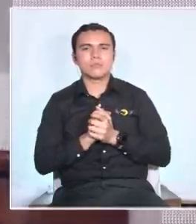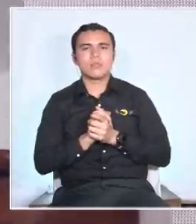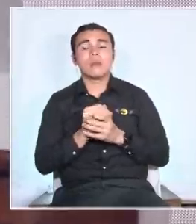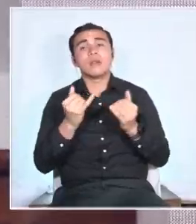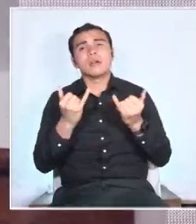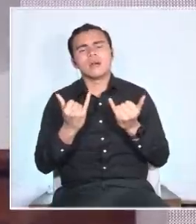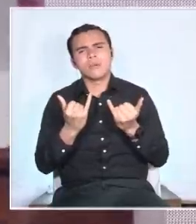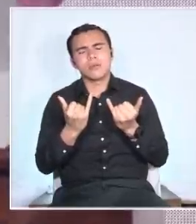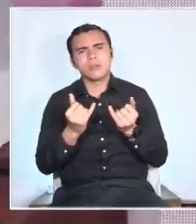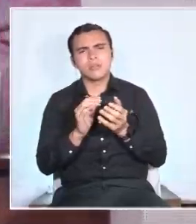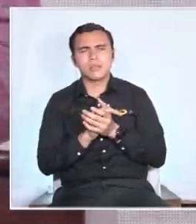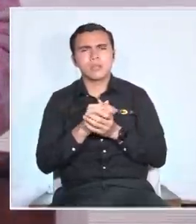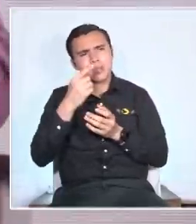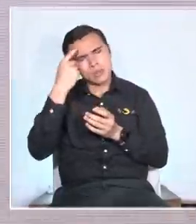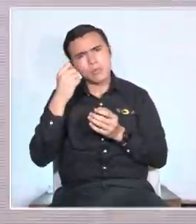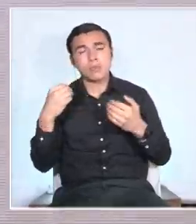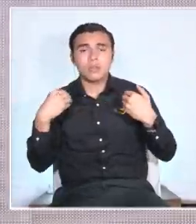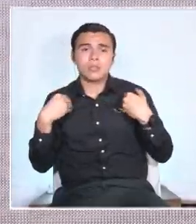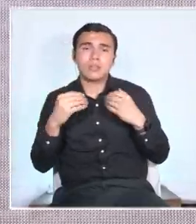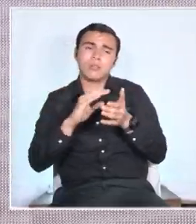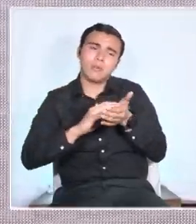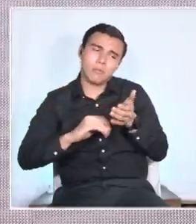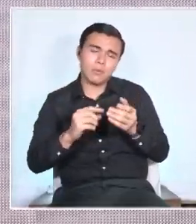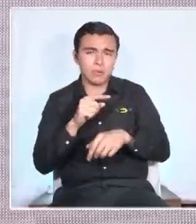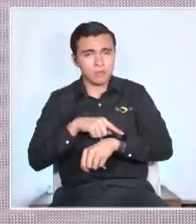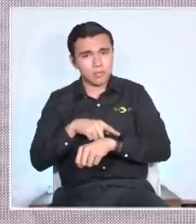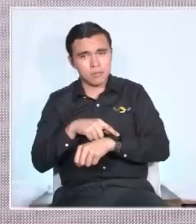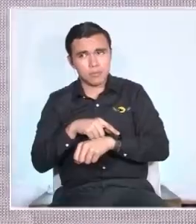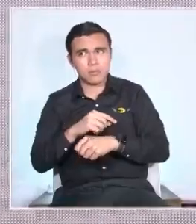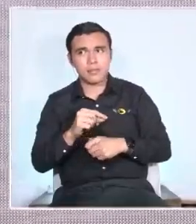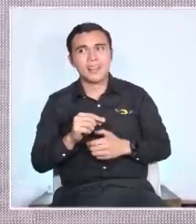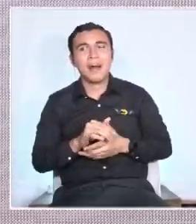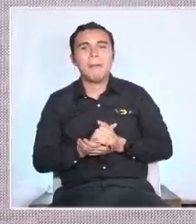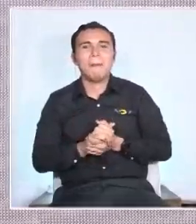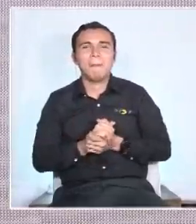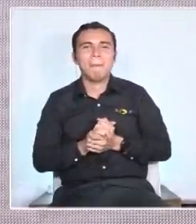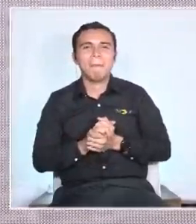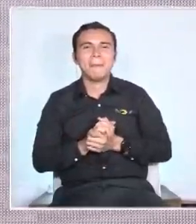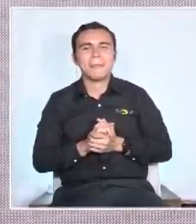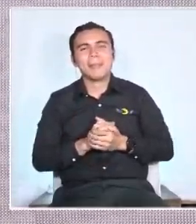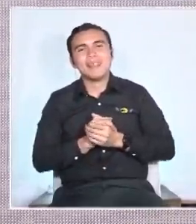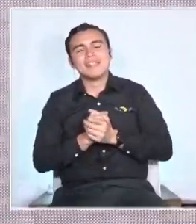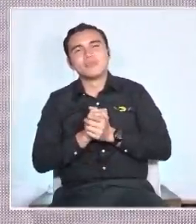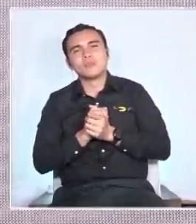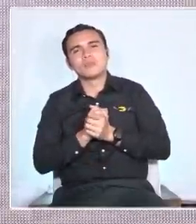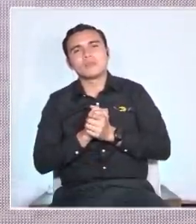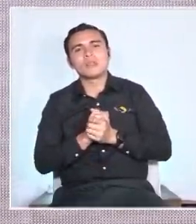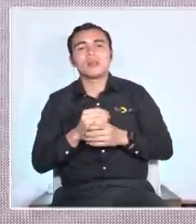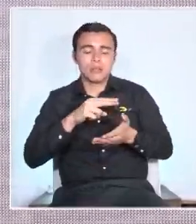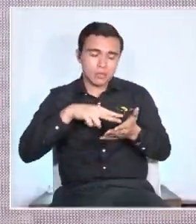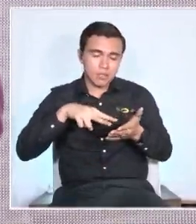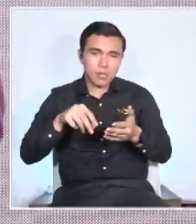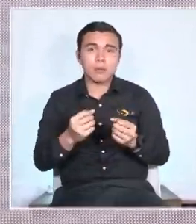Ahora, porque tengo poco tiempo, le voy a dar lo que Dios me dio que le diera